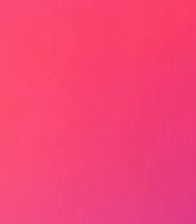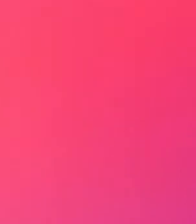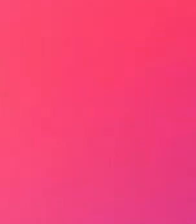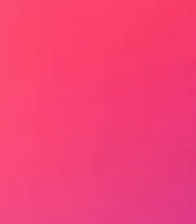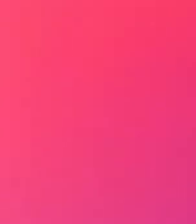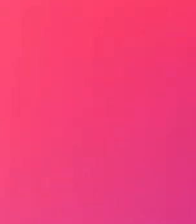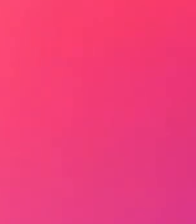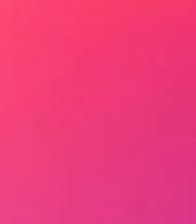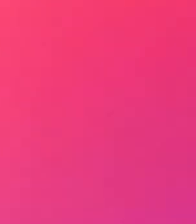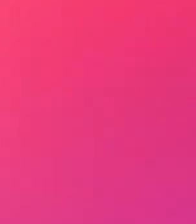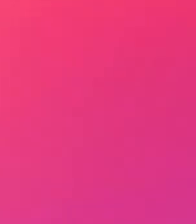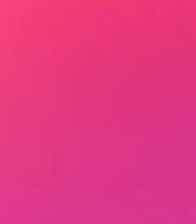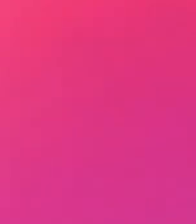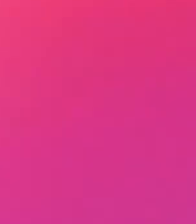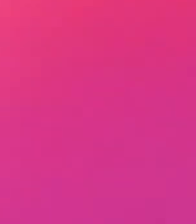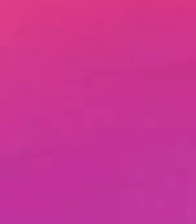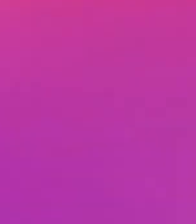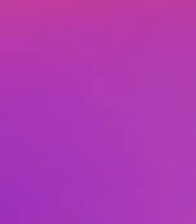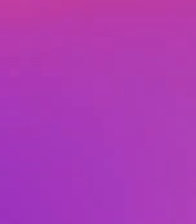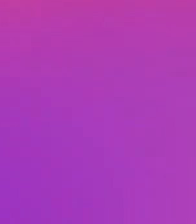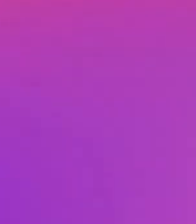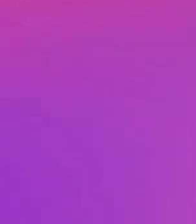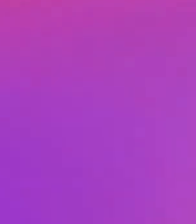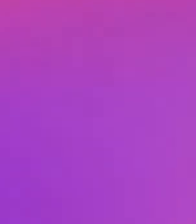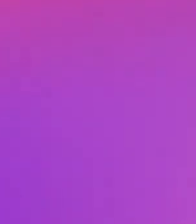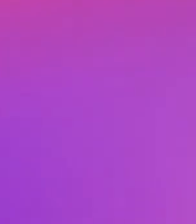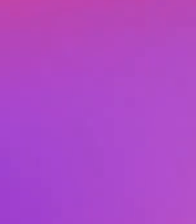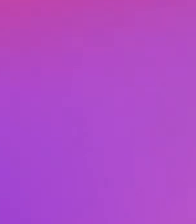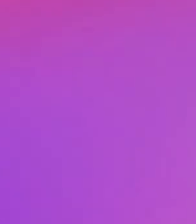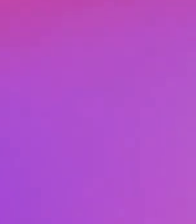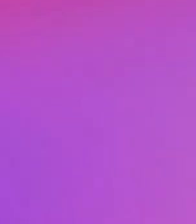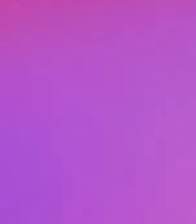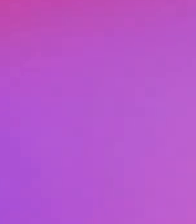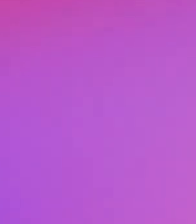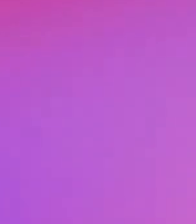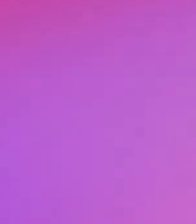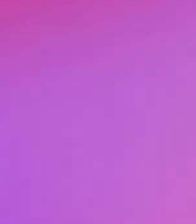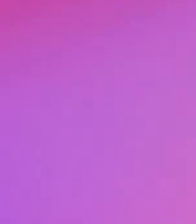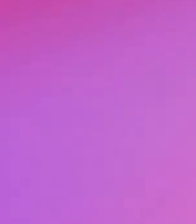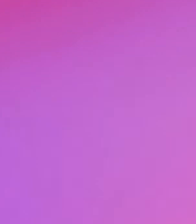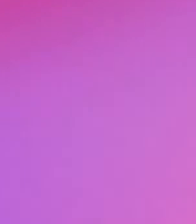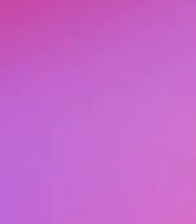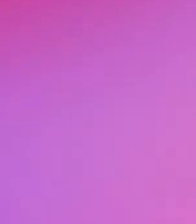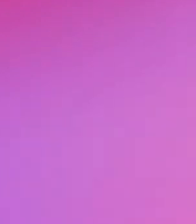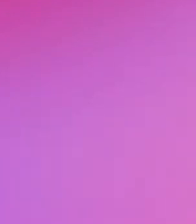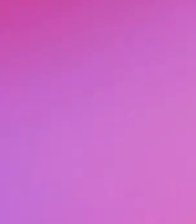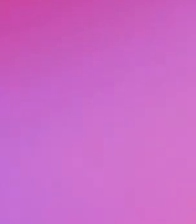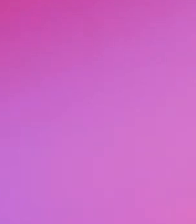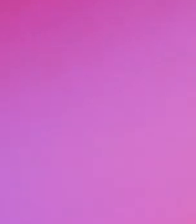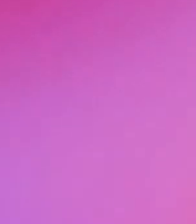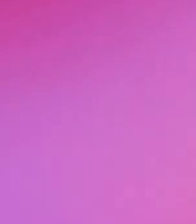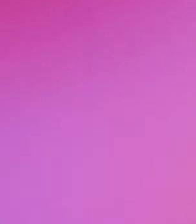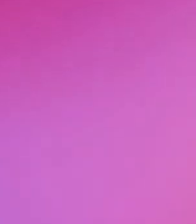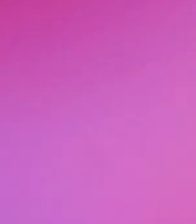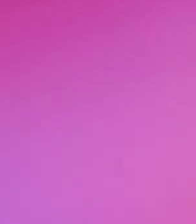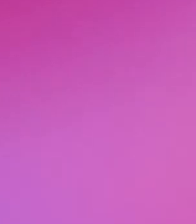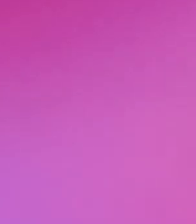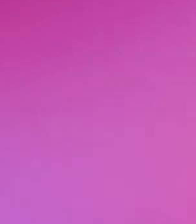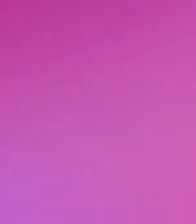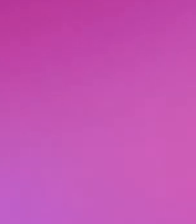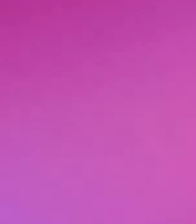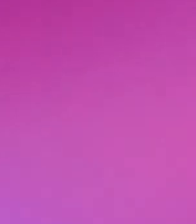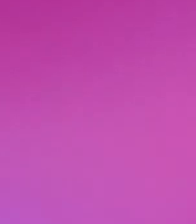36 01 71 23. Si requieres consultar los libros de texto en versión